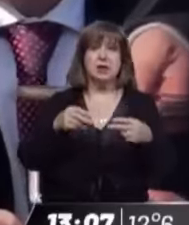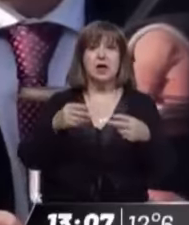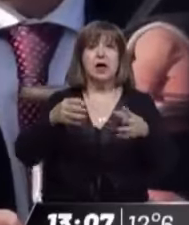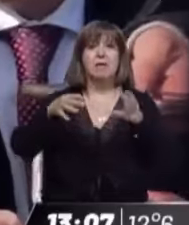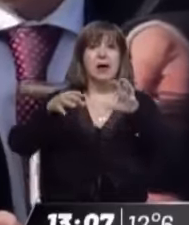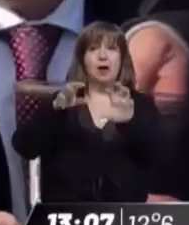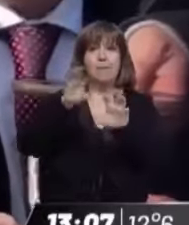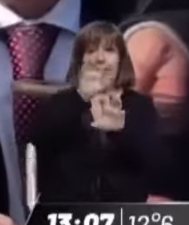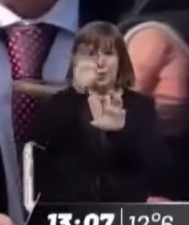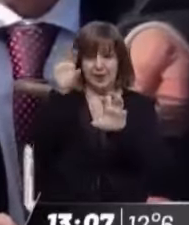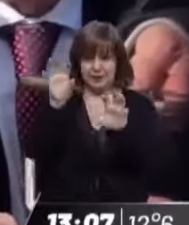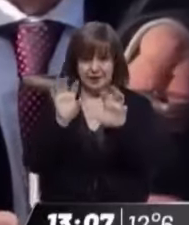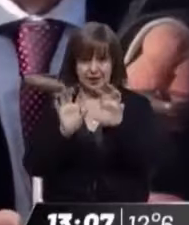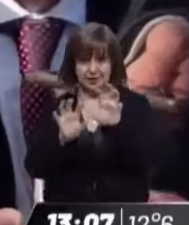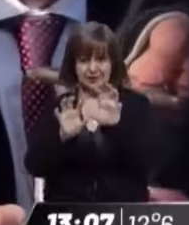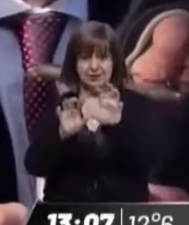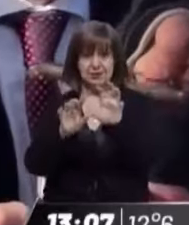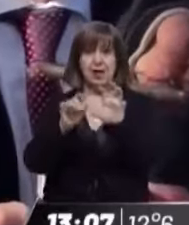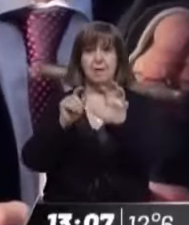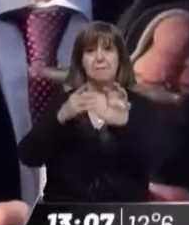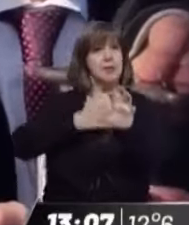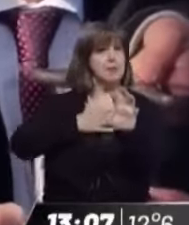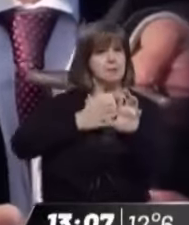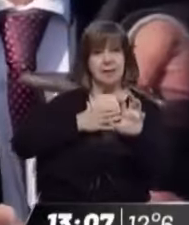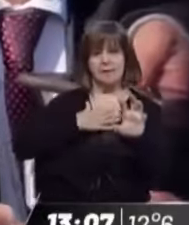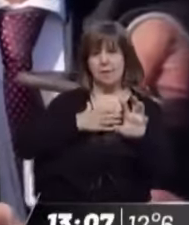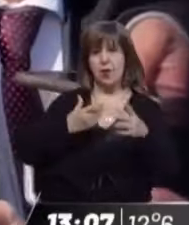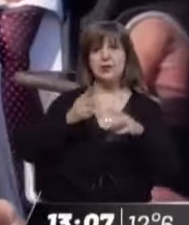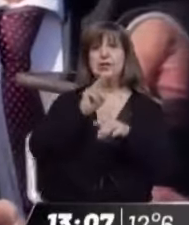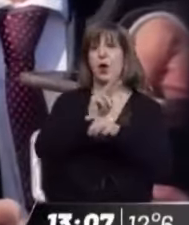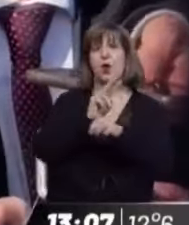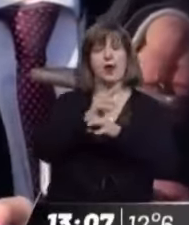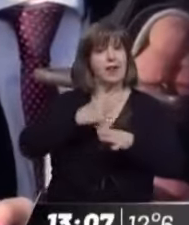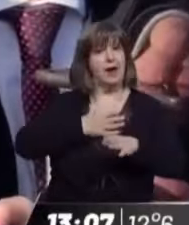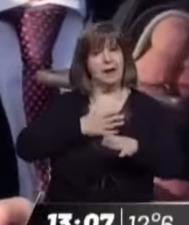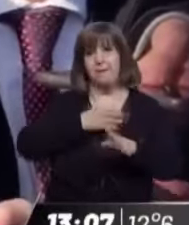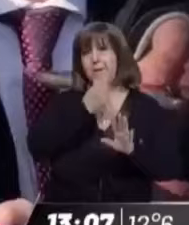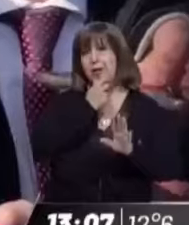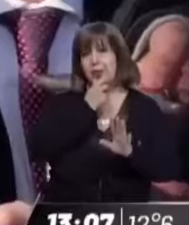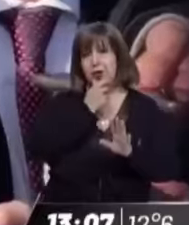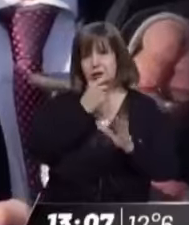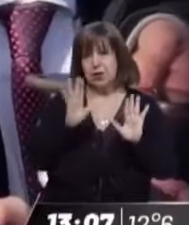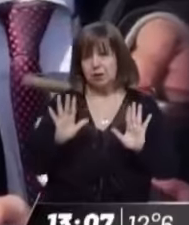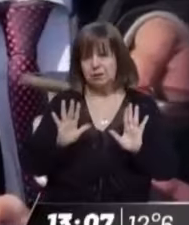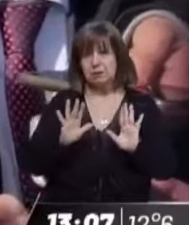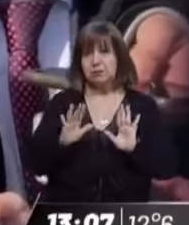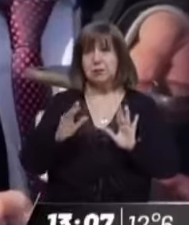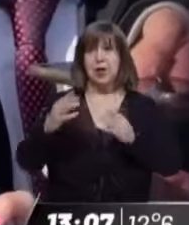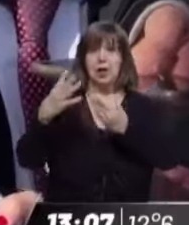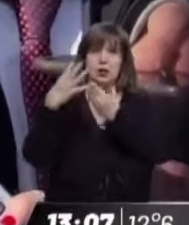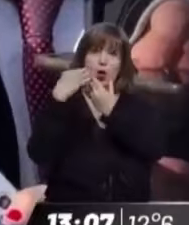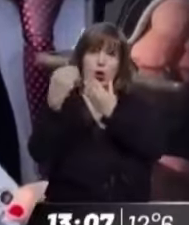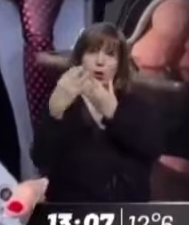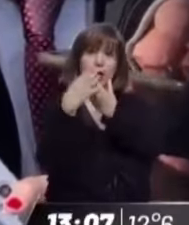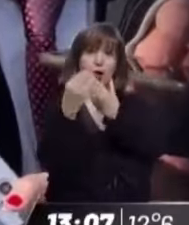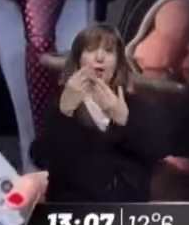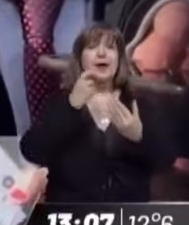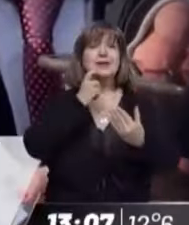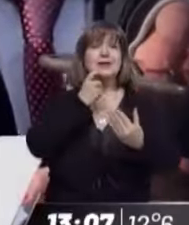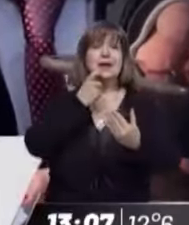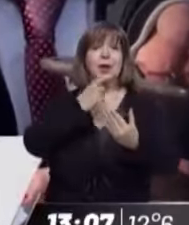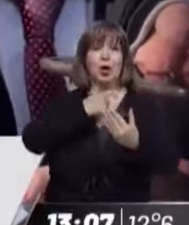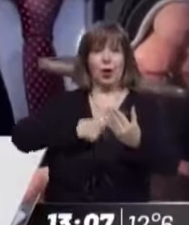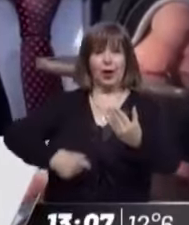para la seguridad. La competencia que es propia nuestra, como el de la seguridad, la estamos atacando. Es decir, acaba el gobernador de San